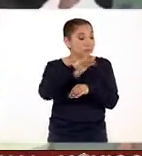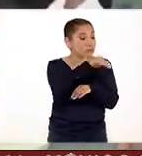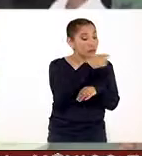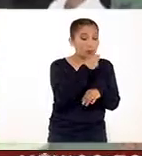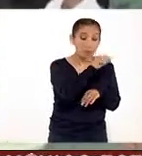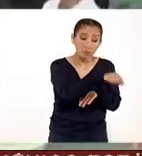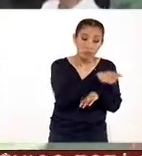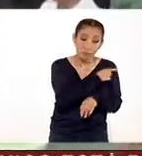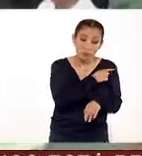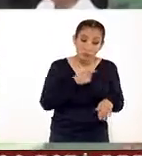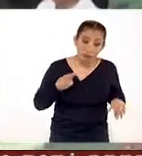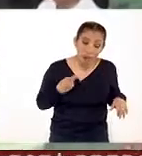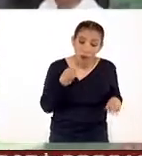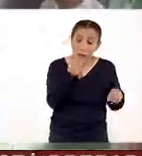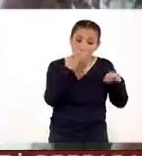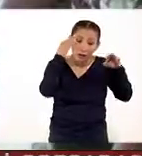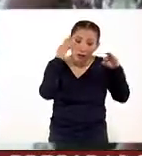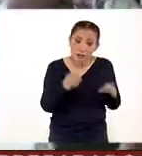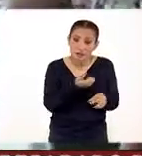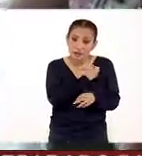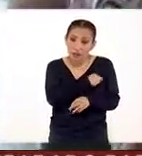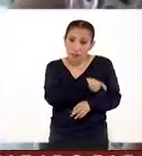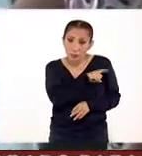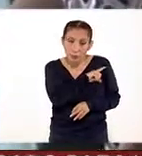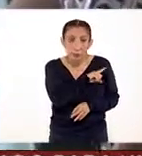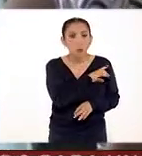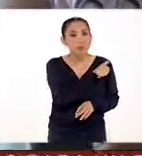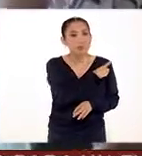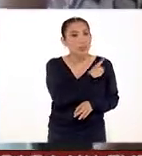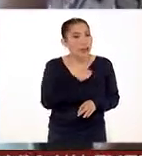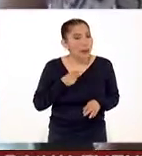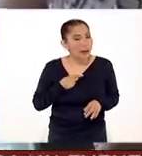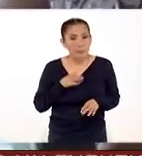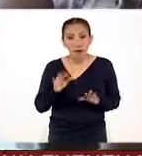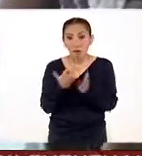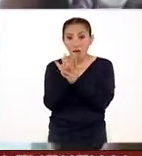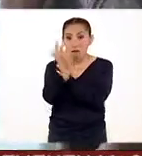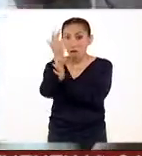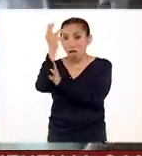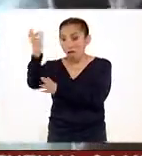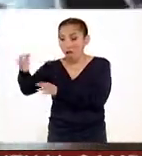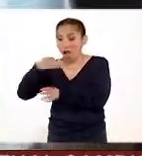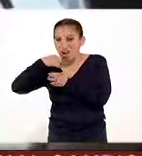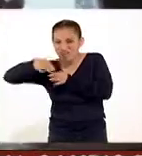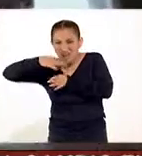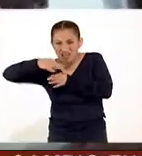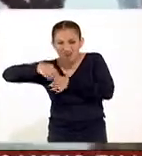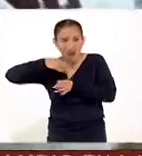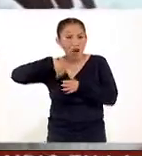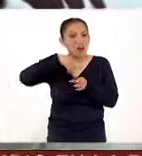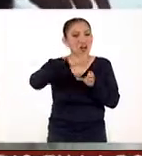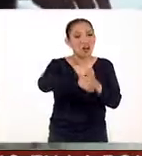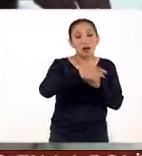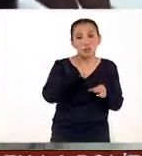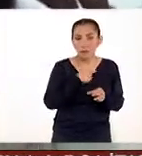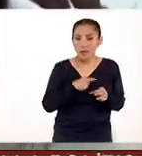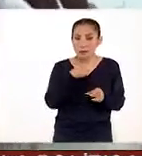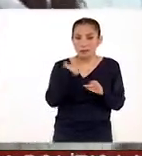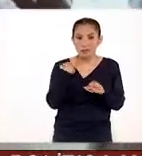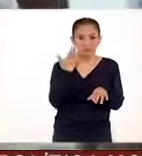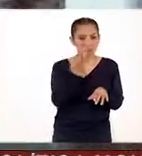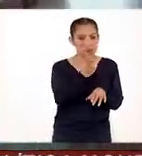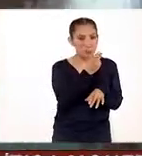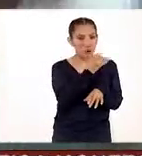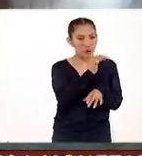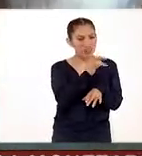niños que tiene que comer sanamente, que no consuma exceso de carbohidratos, que tiene que comer proteínas. Pero